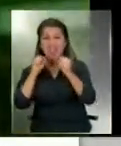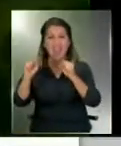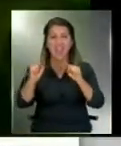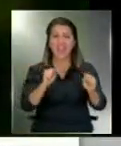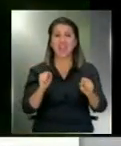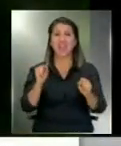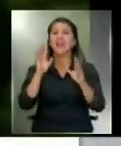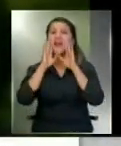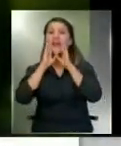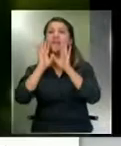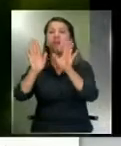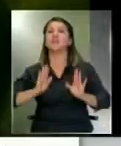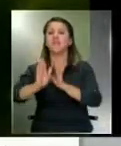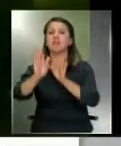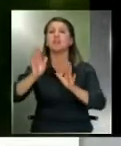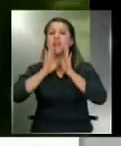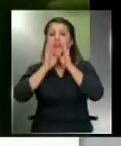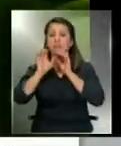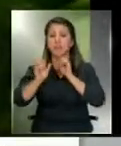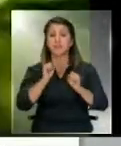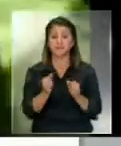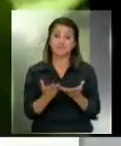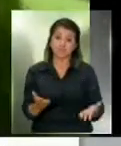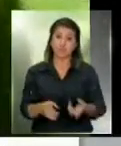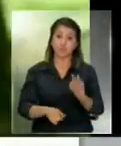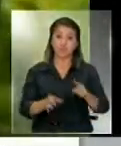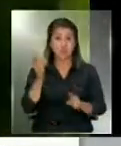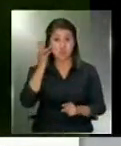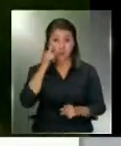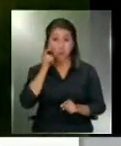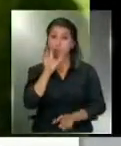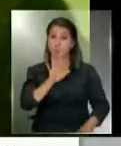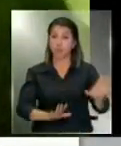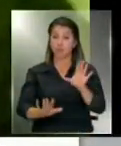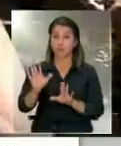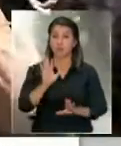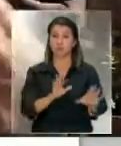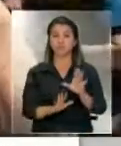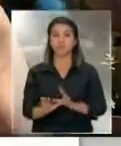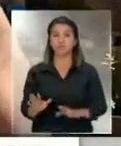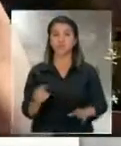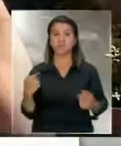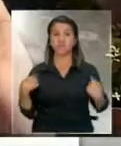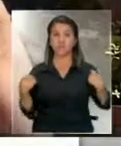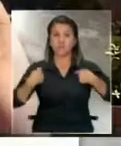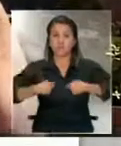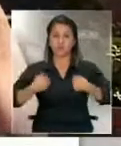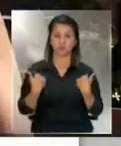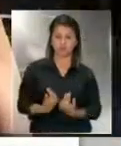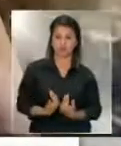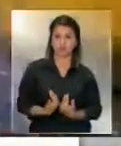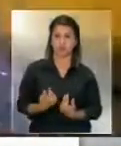Por eso antes toma precauciones, al igual que muchas otras mujeres. Bueno, no ir vestida así muy escotada, porque si no se te van